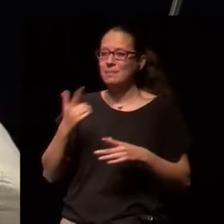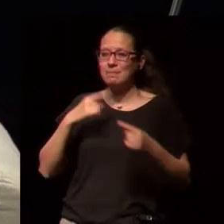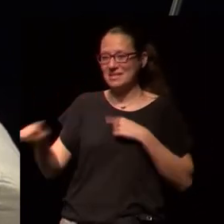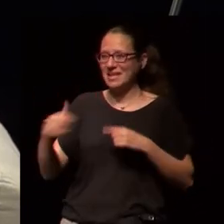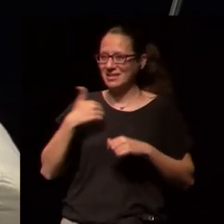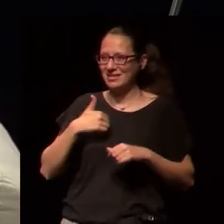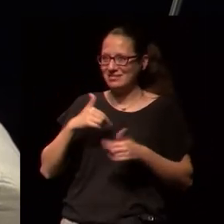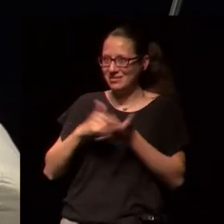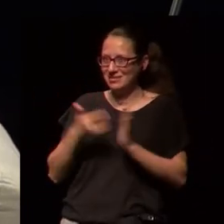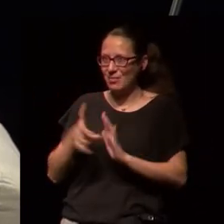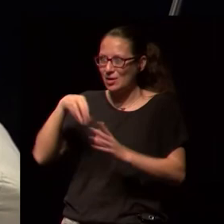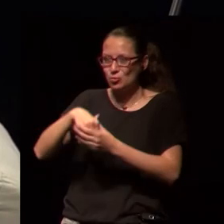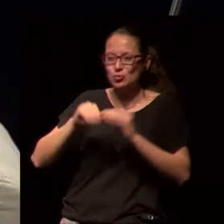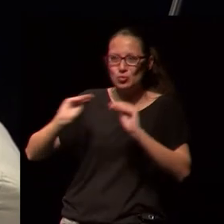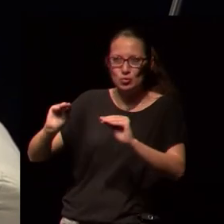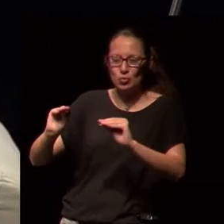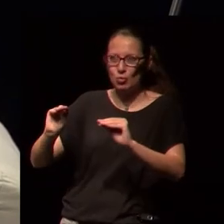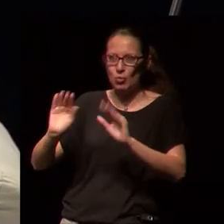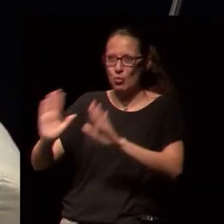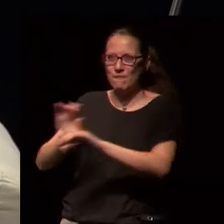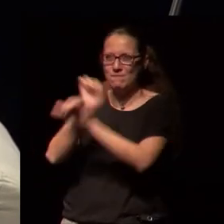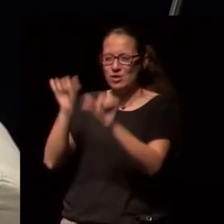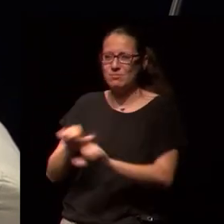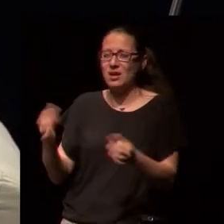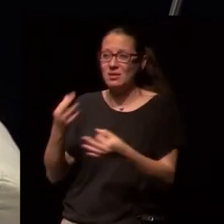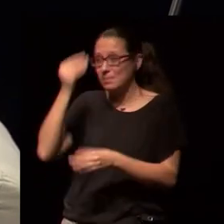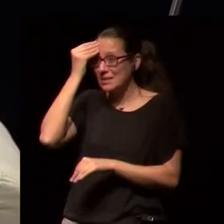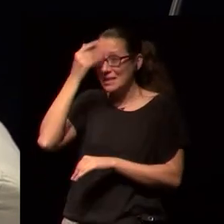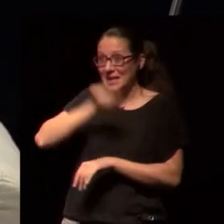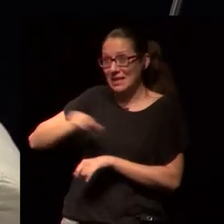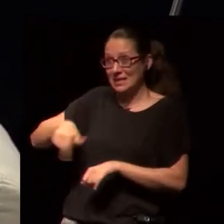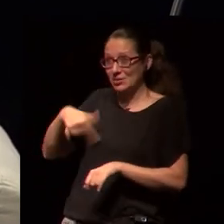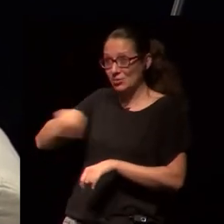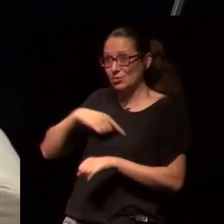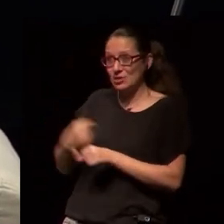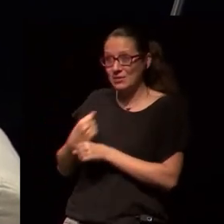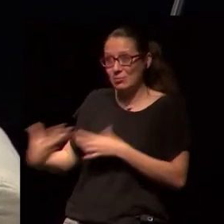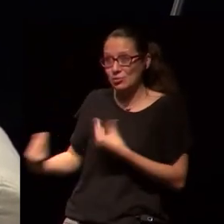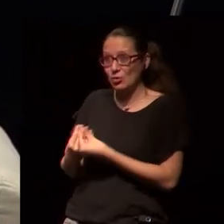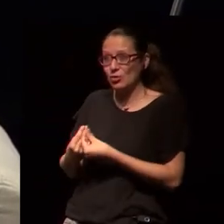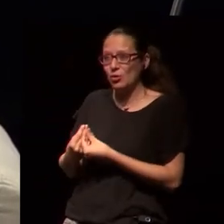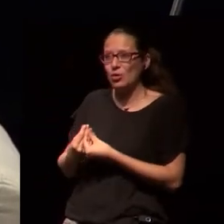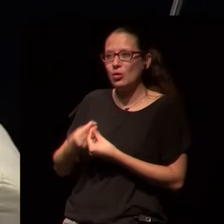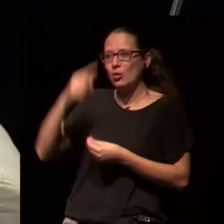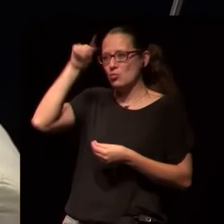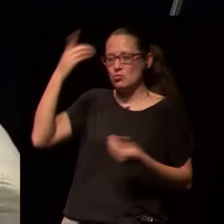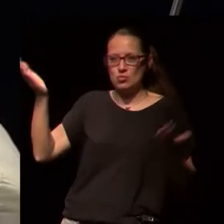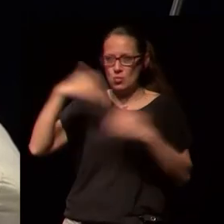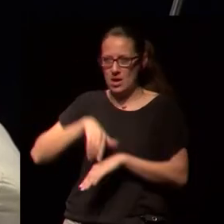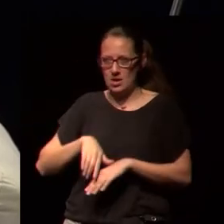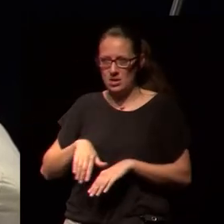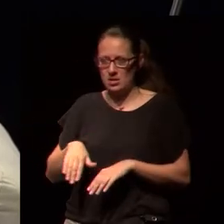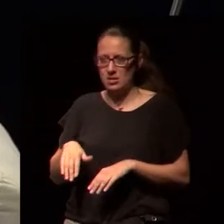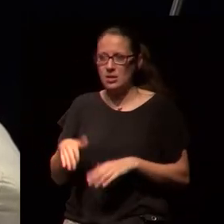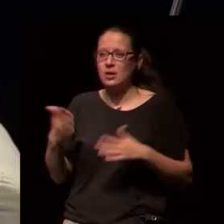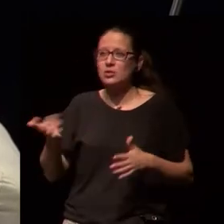quienes trabajamos, pues no son cultas. Así que vamos a financiar